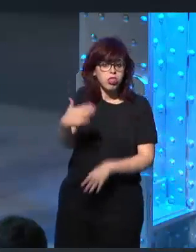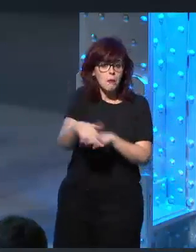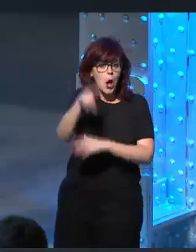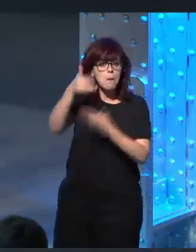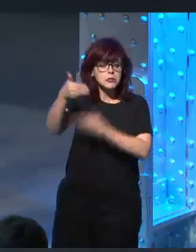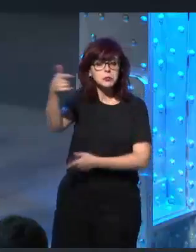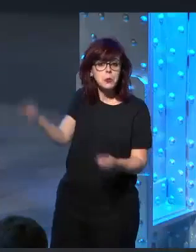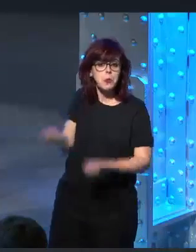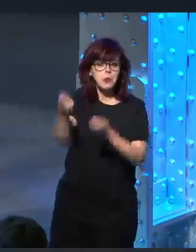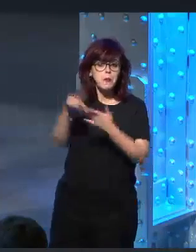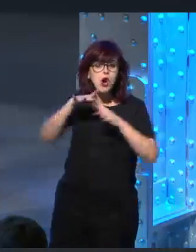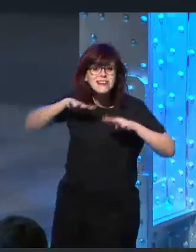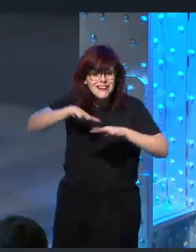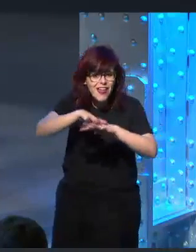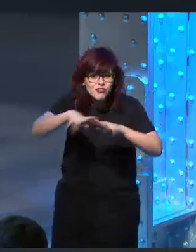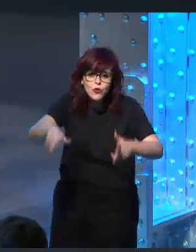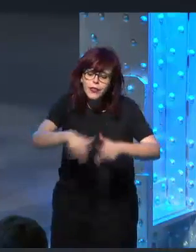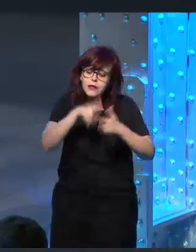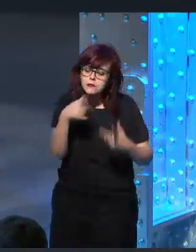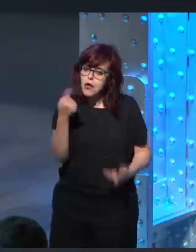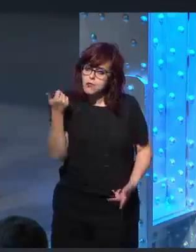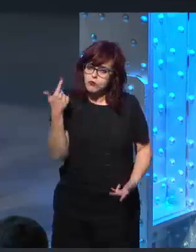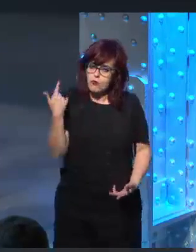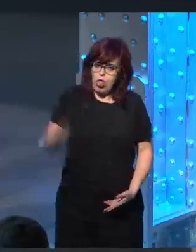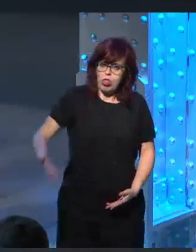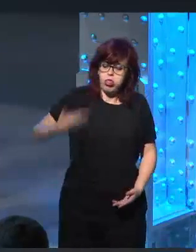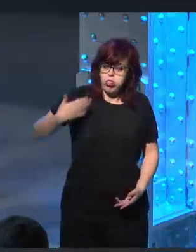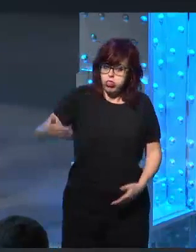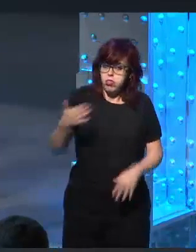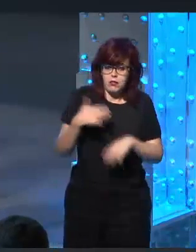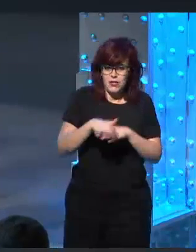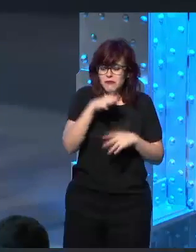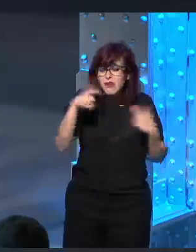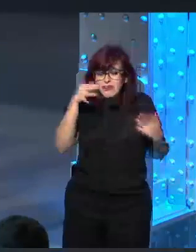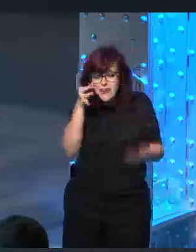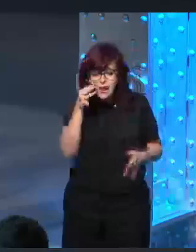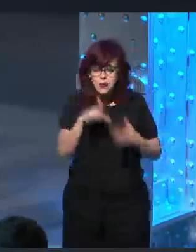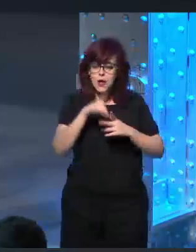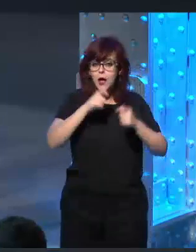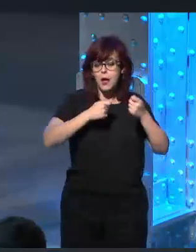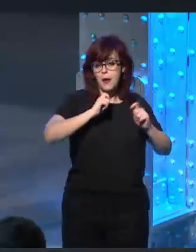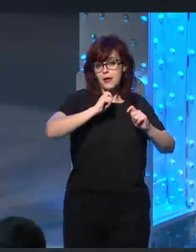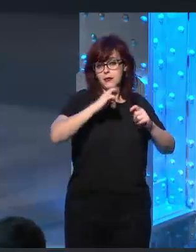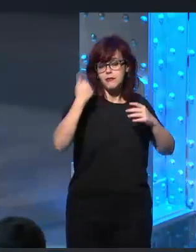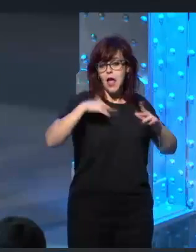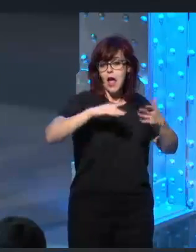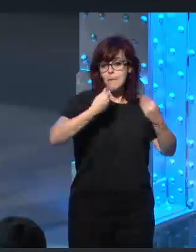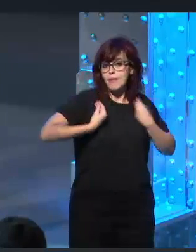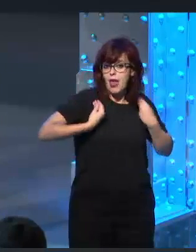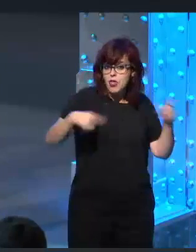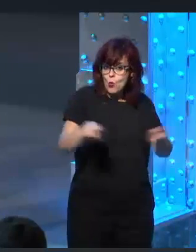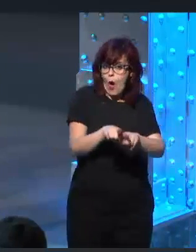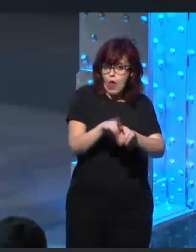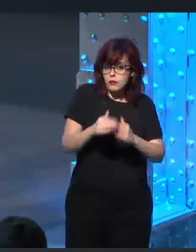cantamañanas, porque en las redes sociales hay mucho cantamañanas suelto. En las redes sociales ya está en medios de comunicación habituales. Porque es como la vida,